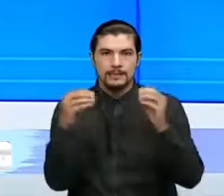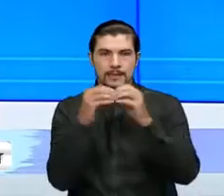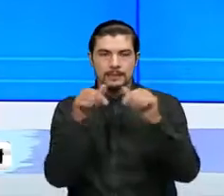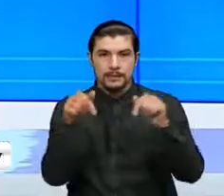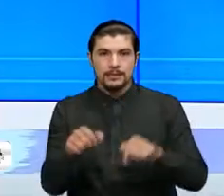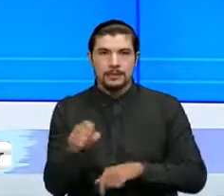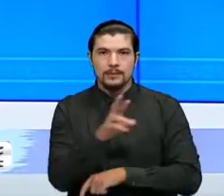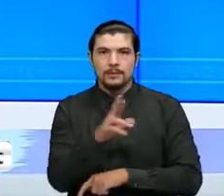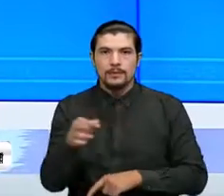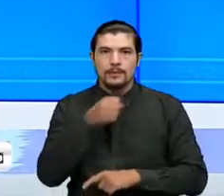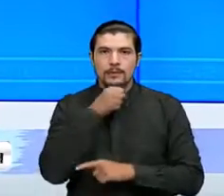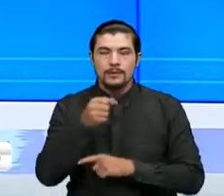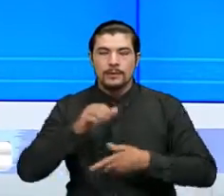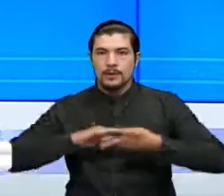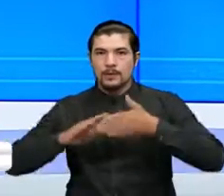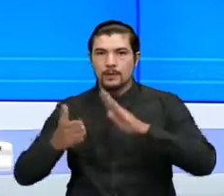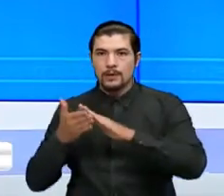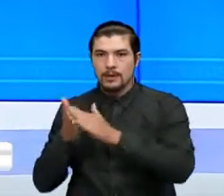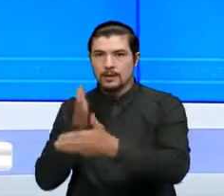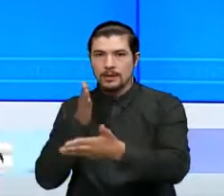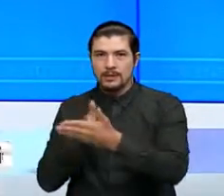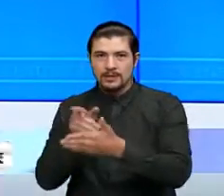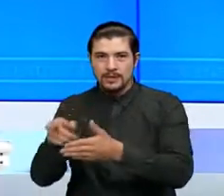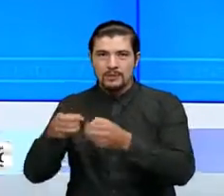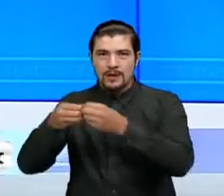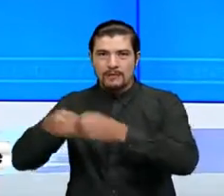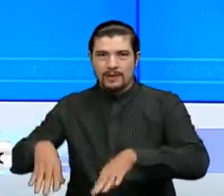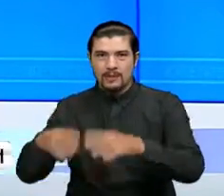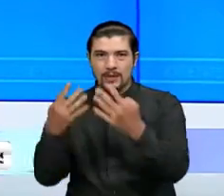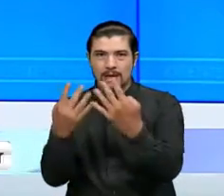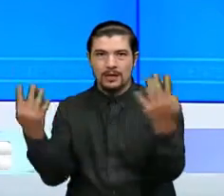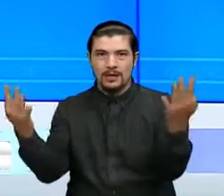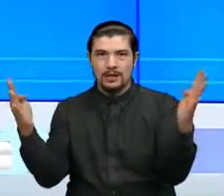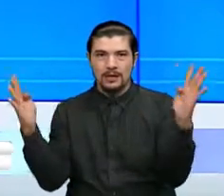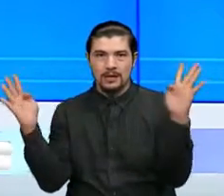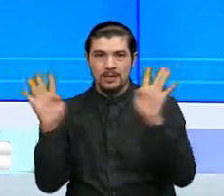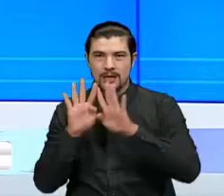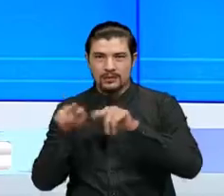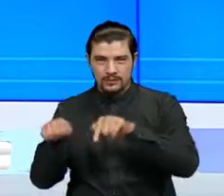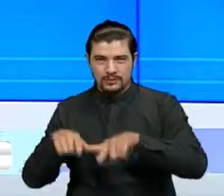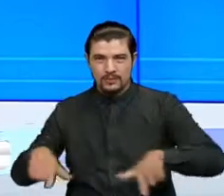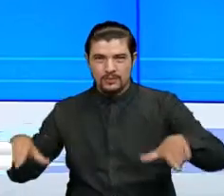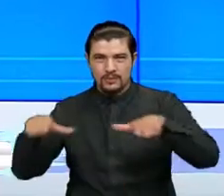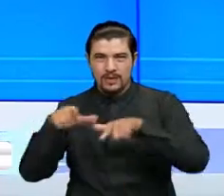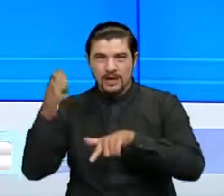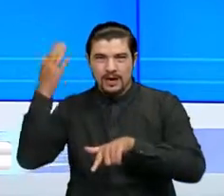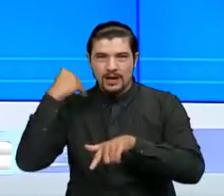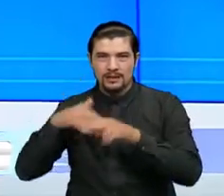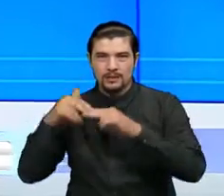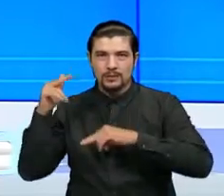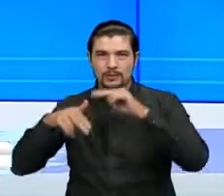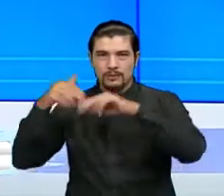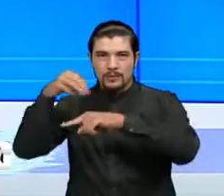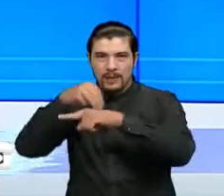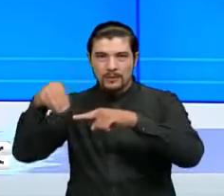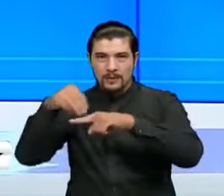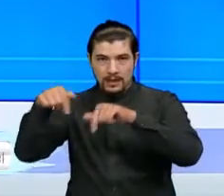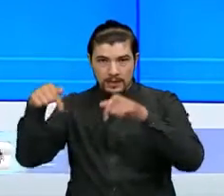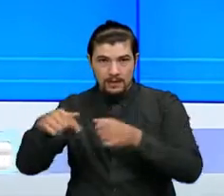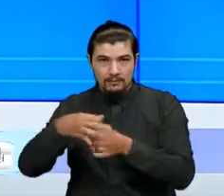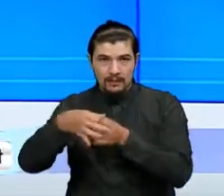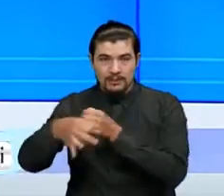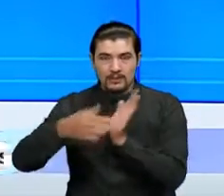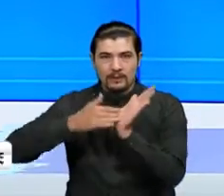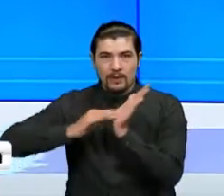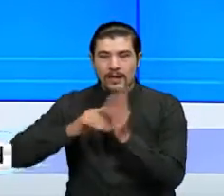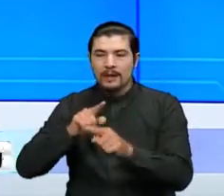hay mucha atención que la comunidad denuncia un abandono en el encerramiento del elefante blanco de la estación de metro línea en el municipio de floridablanca nuestra compañera